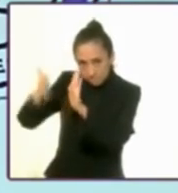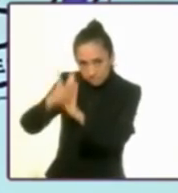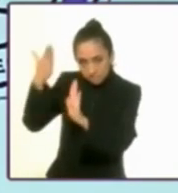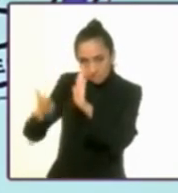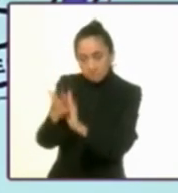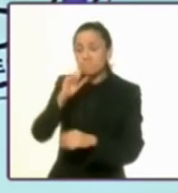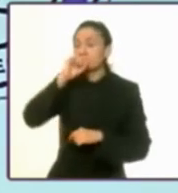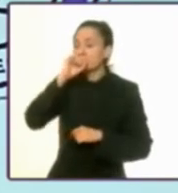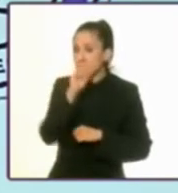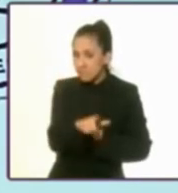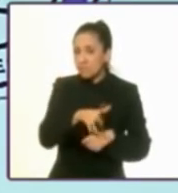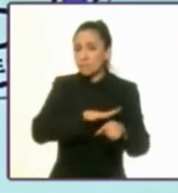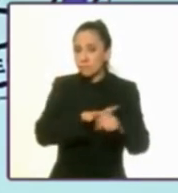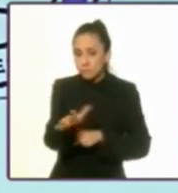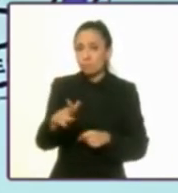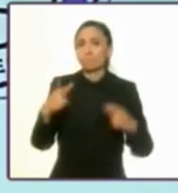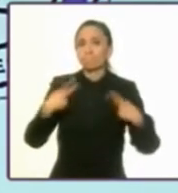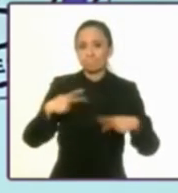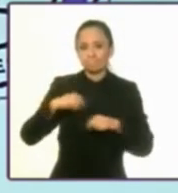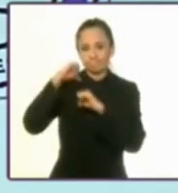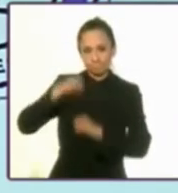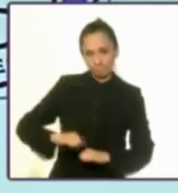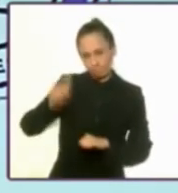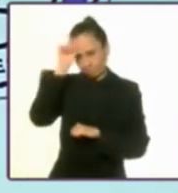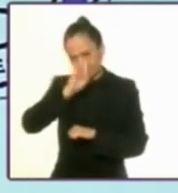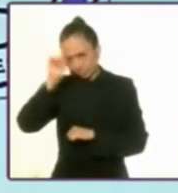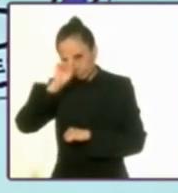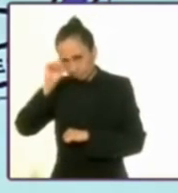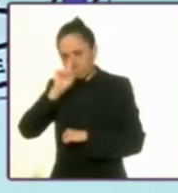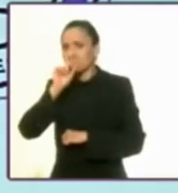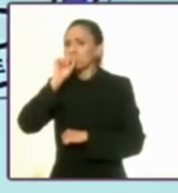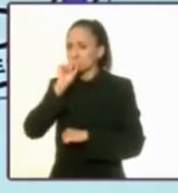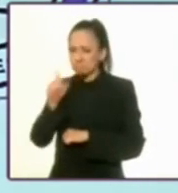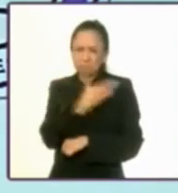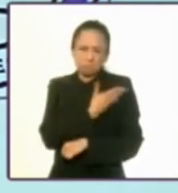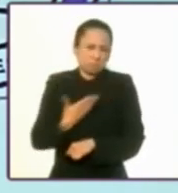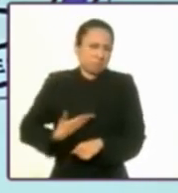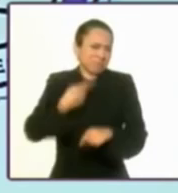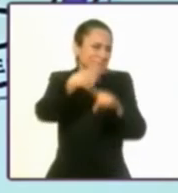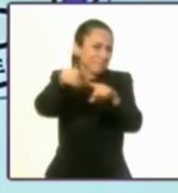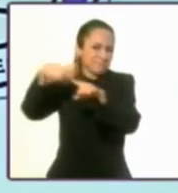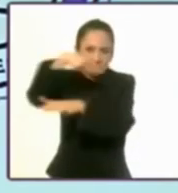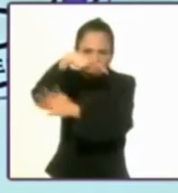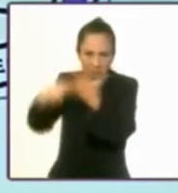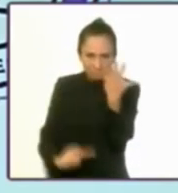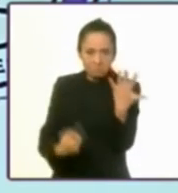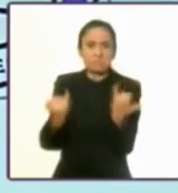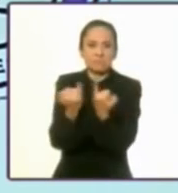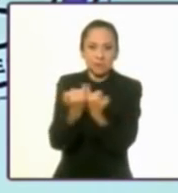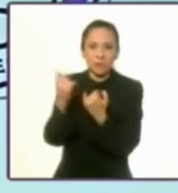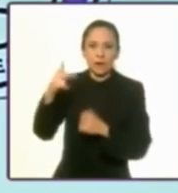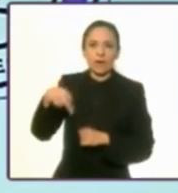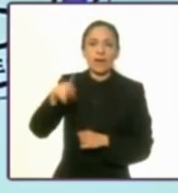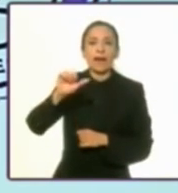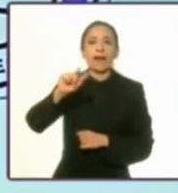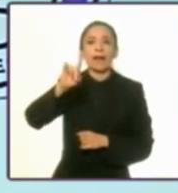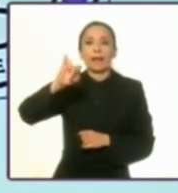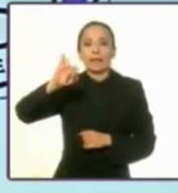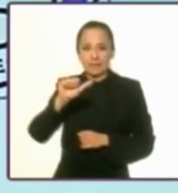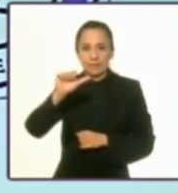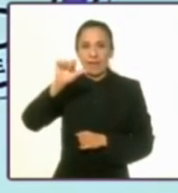los consejeros presidentes y varios incluyendo a katia d'artigues tuvieran que renunciar